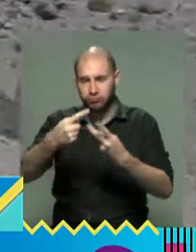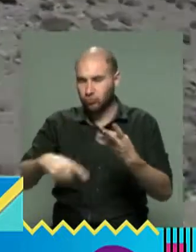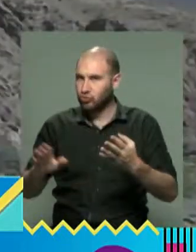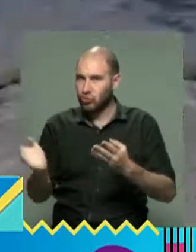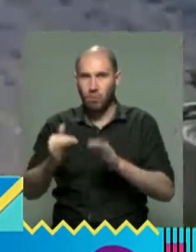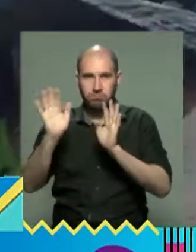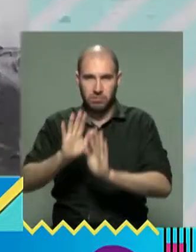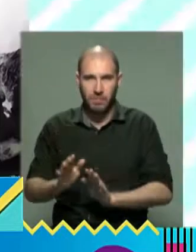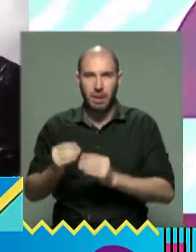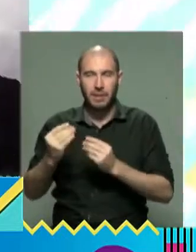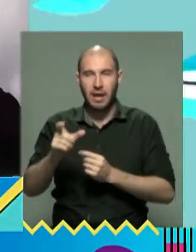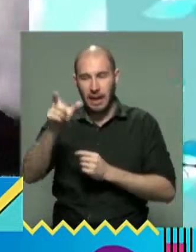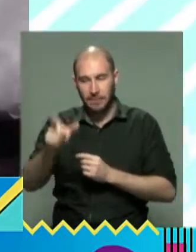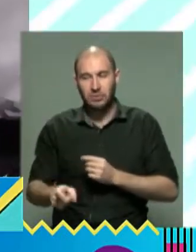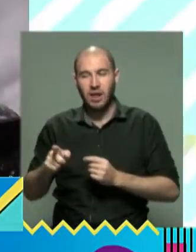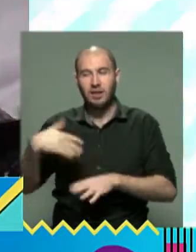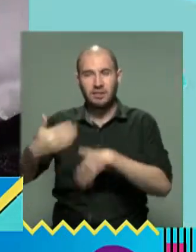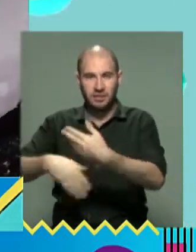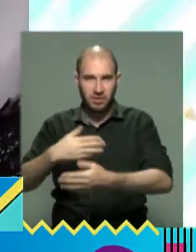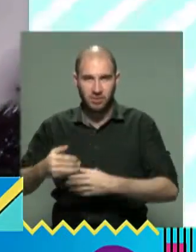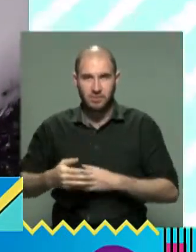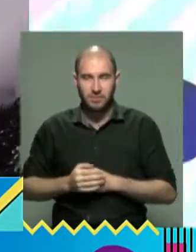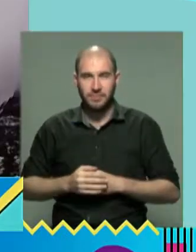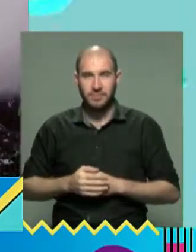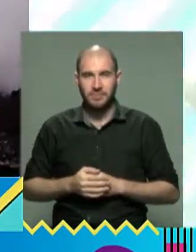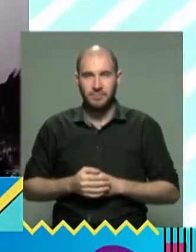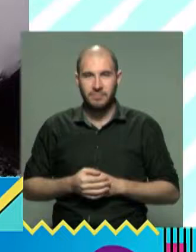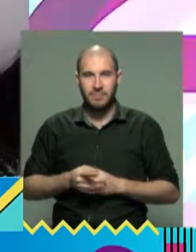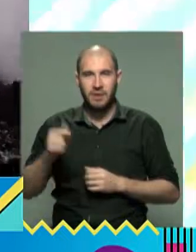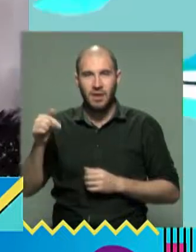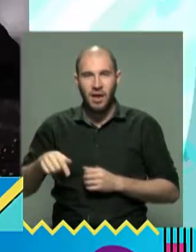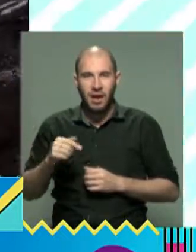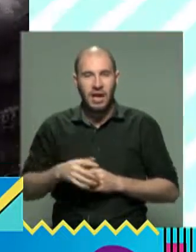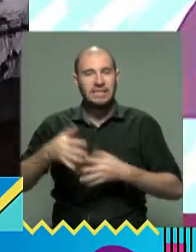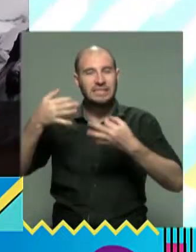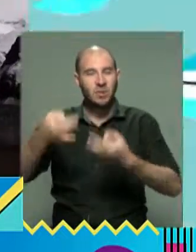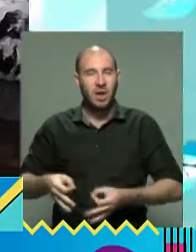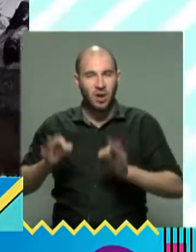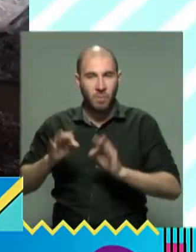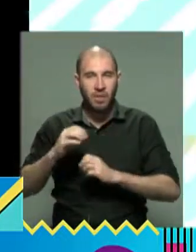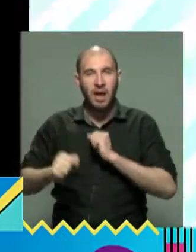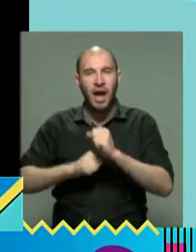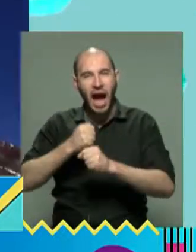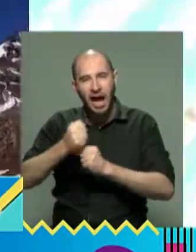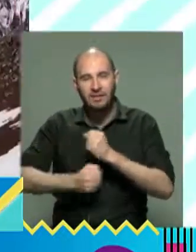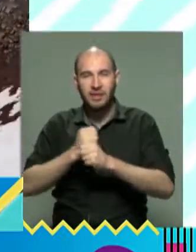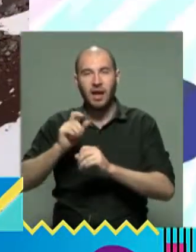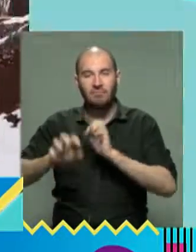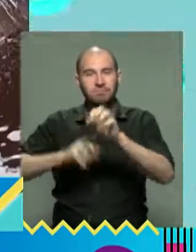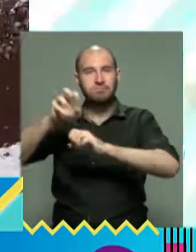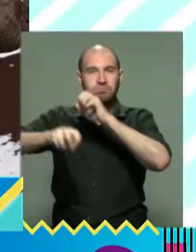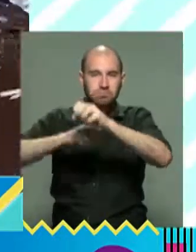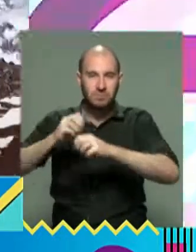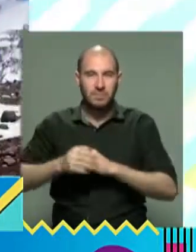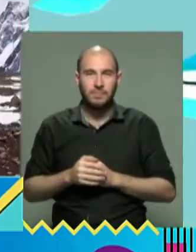que la persona desarrolle una actividad en un marco de completa seguridad hasta escalada de